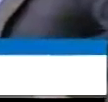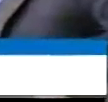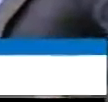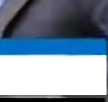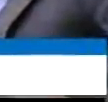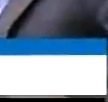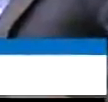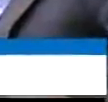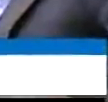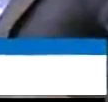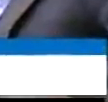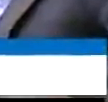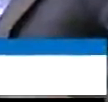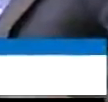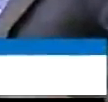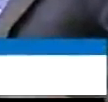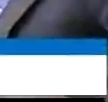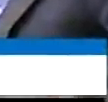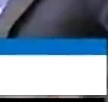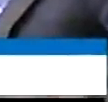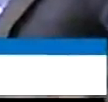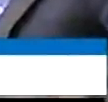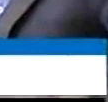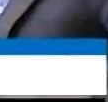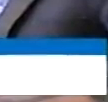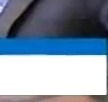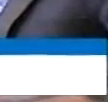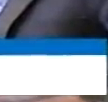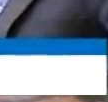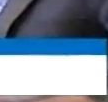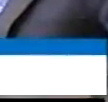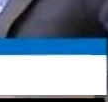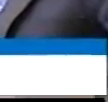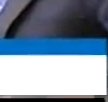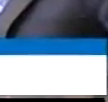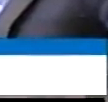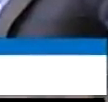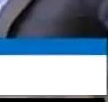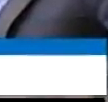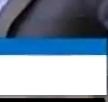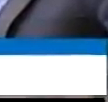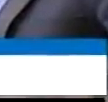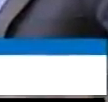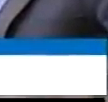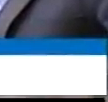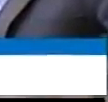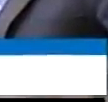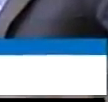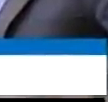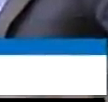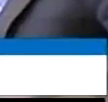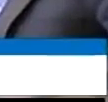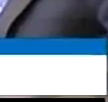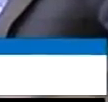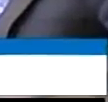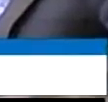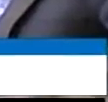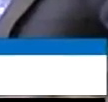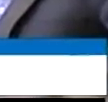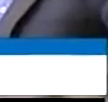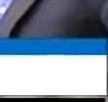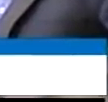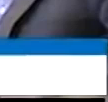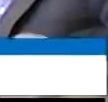Y yo quisiera, presidente, y a través de usted al ministro, hacer algunas observaciones, ¿no?